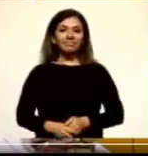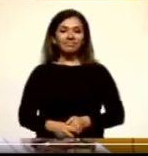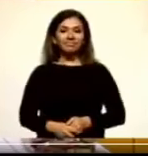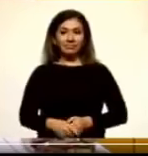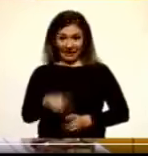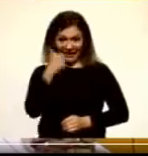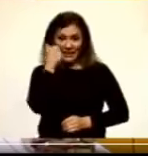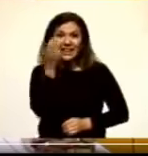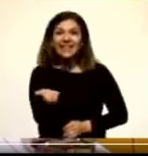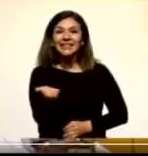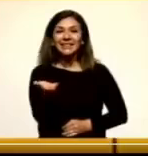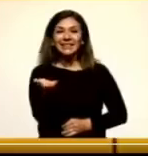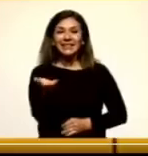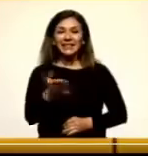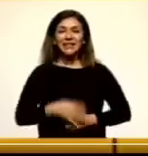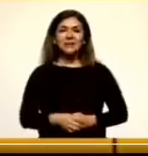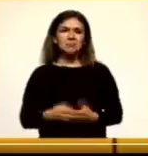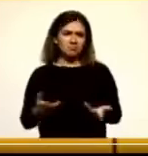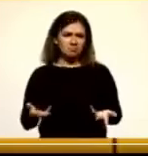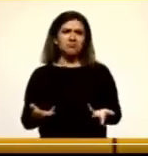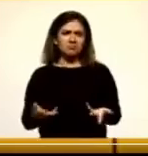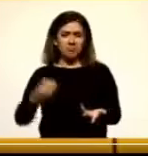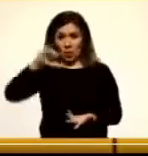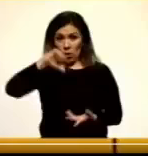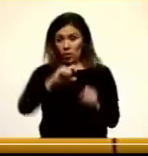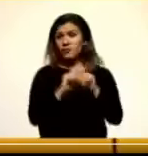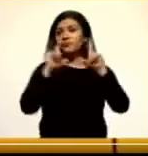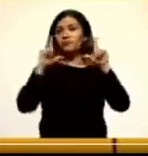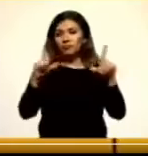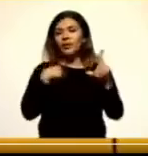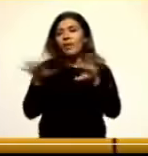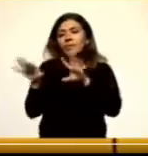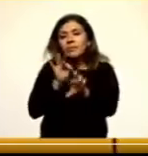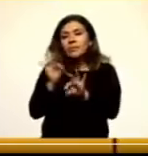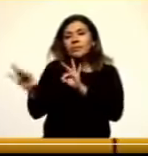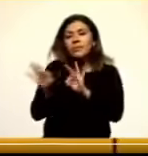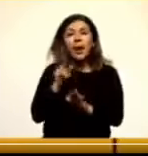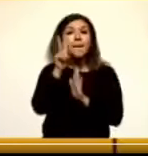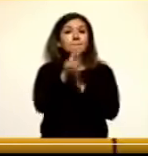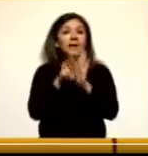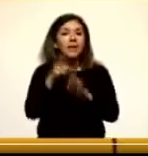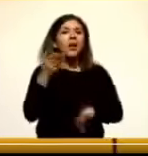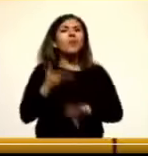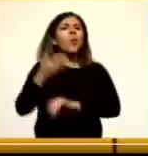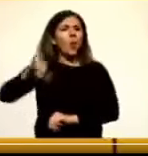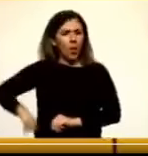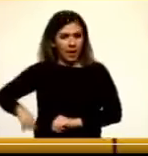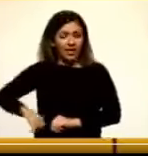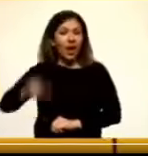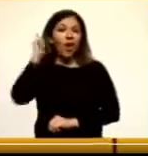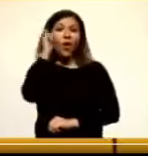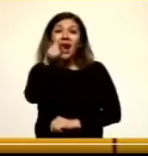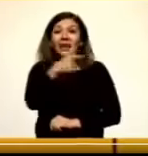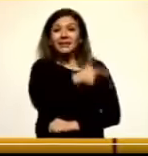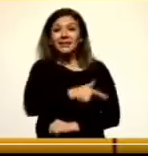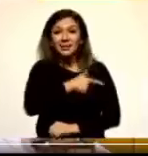¿Te animas? Para este programa, hemos seleccionado unos videos muy interesantes. Ojalá te